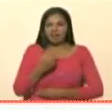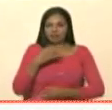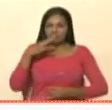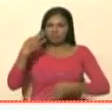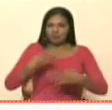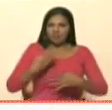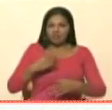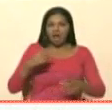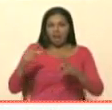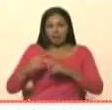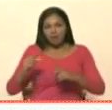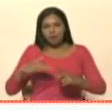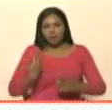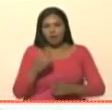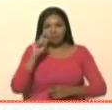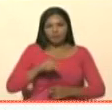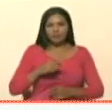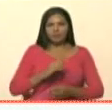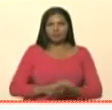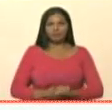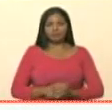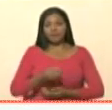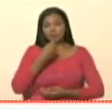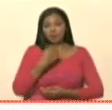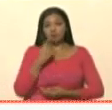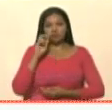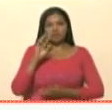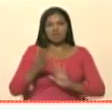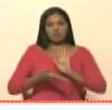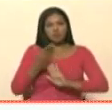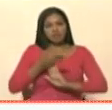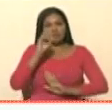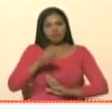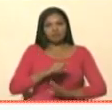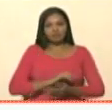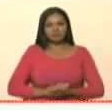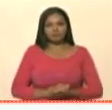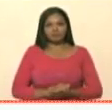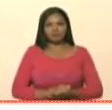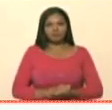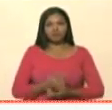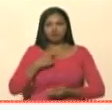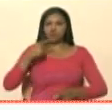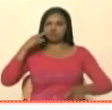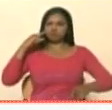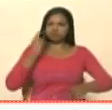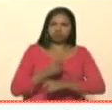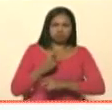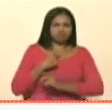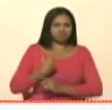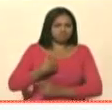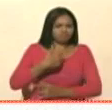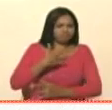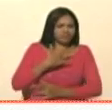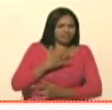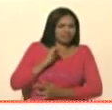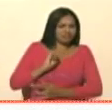su palabra. Bueno, esto es importante. Yo lo denuncio con mucha indignación,